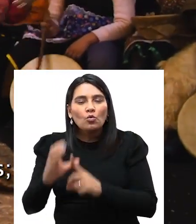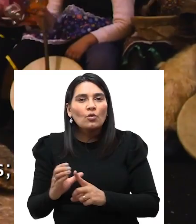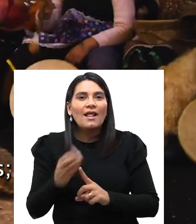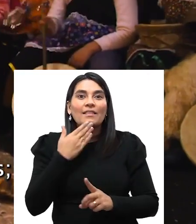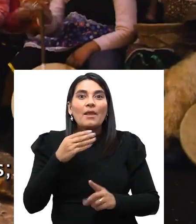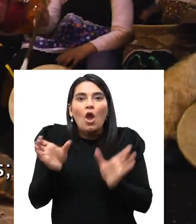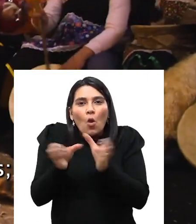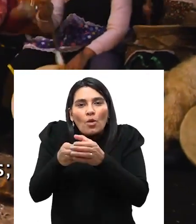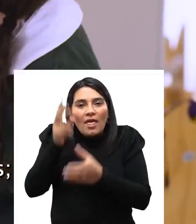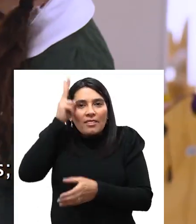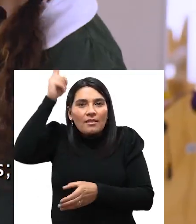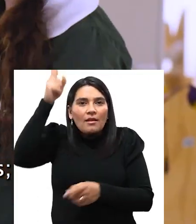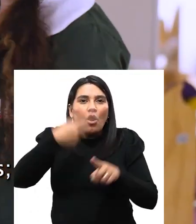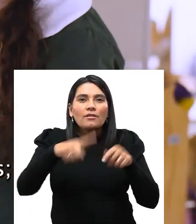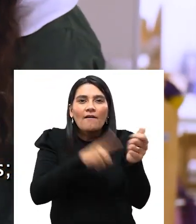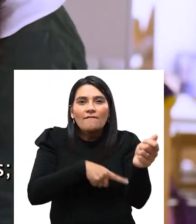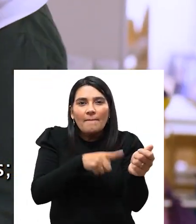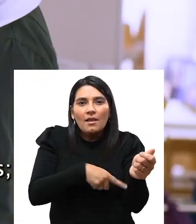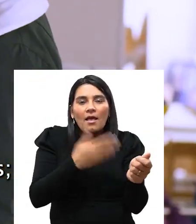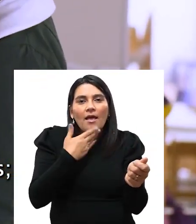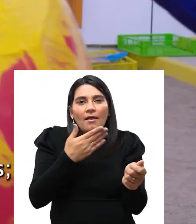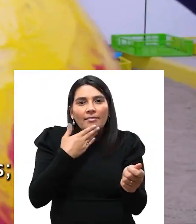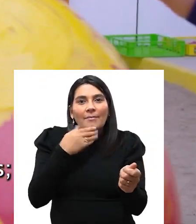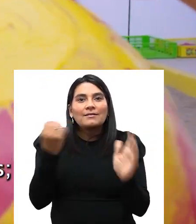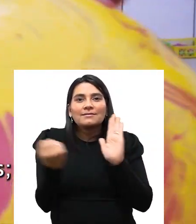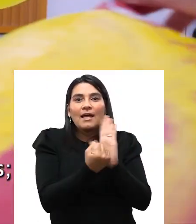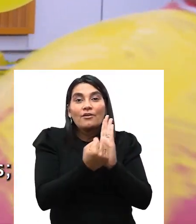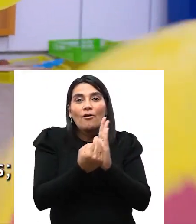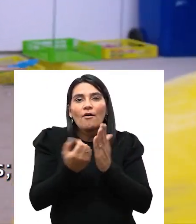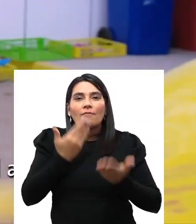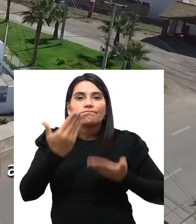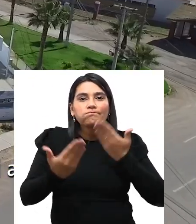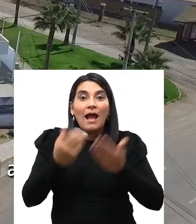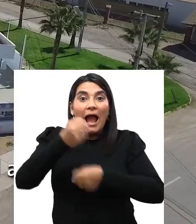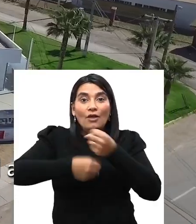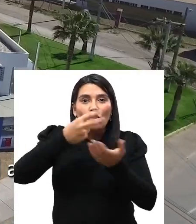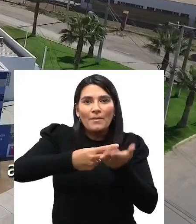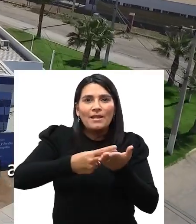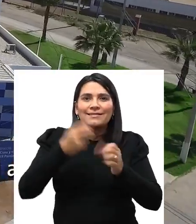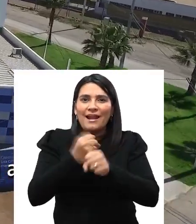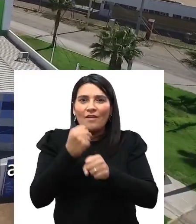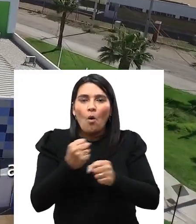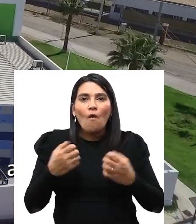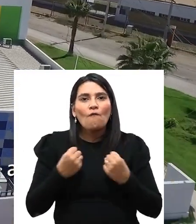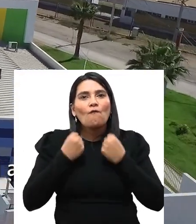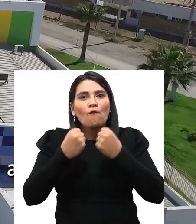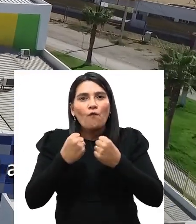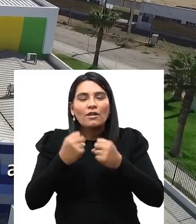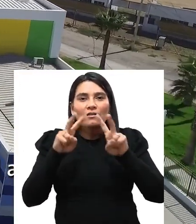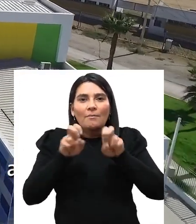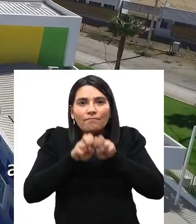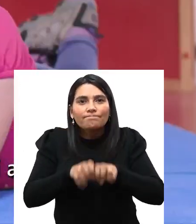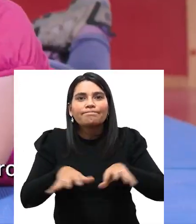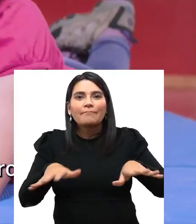interculturales, en comunidades indígenas, también familiares y con sello artístico. En los años 2000, trabajamos fuertemente por el aumento